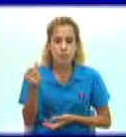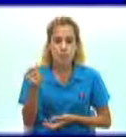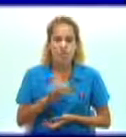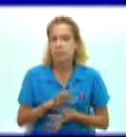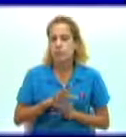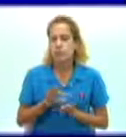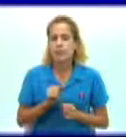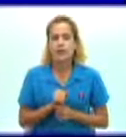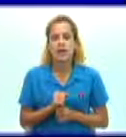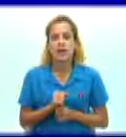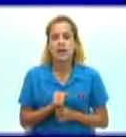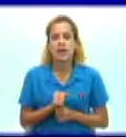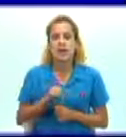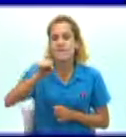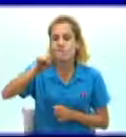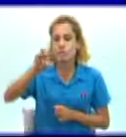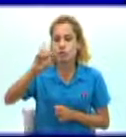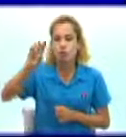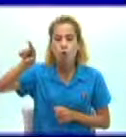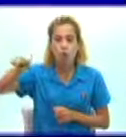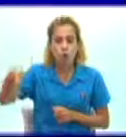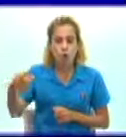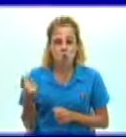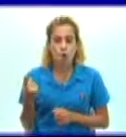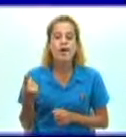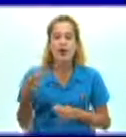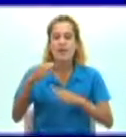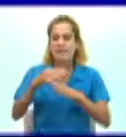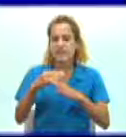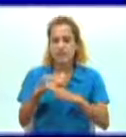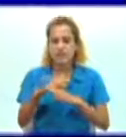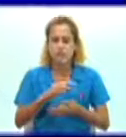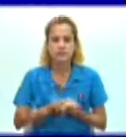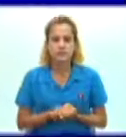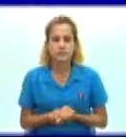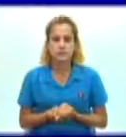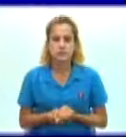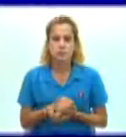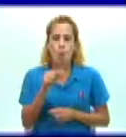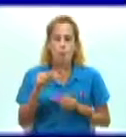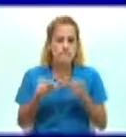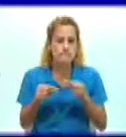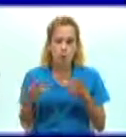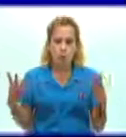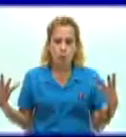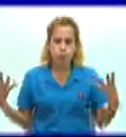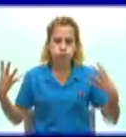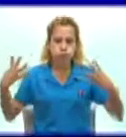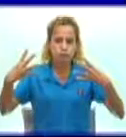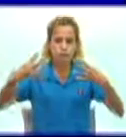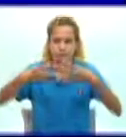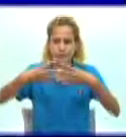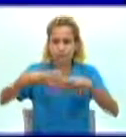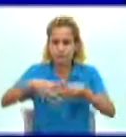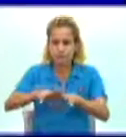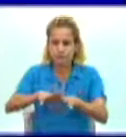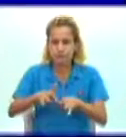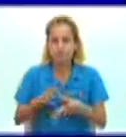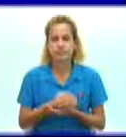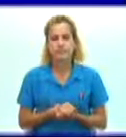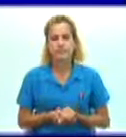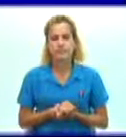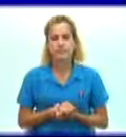tenemos expresiones decimales y tenemos fracciones comunes. Es decir, un poco como que integra todos estos contenidos que hemos venido